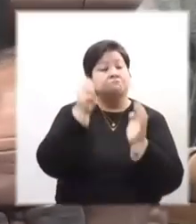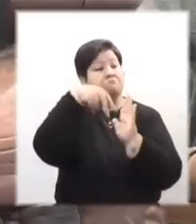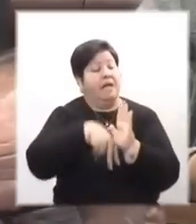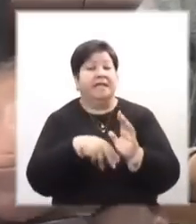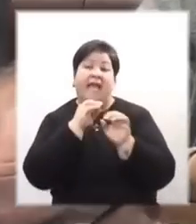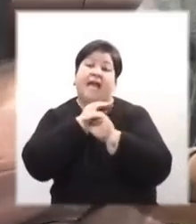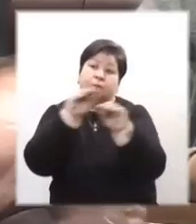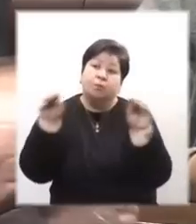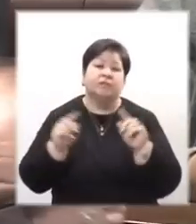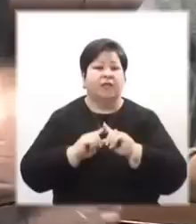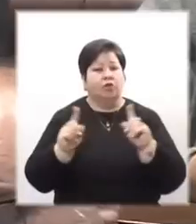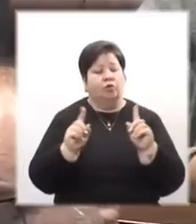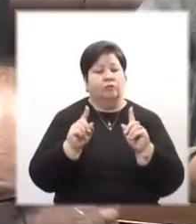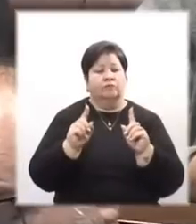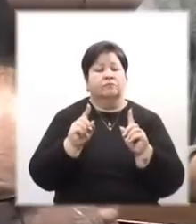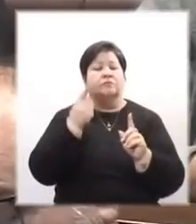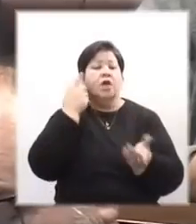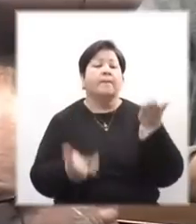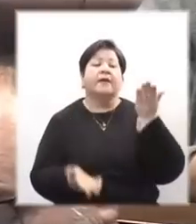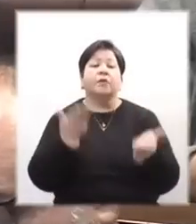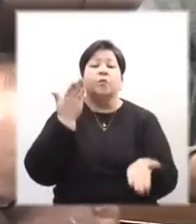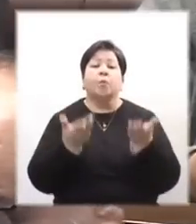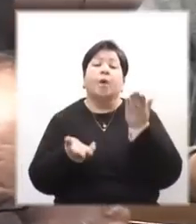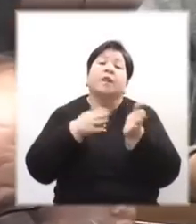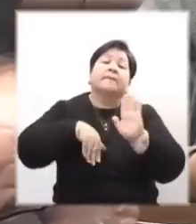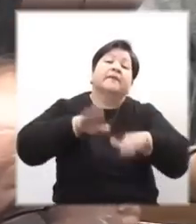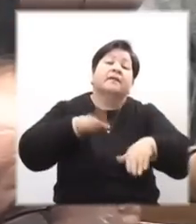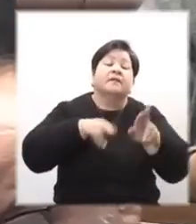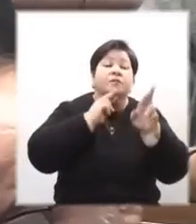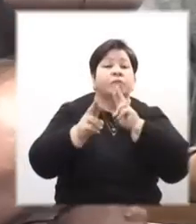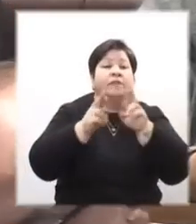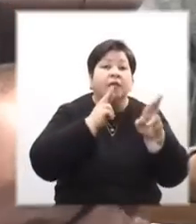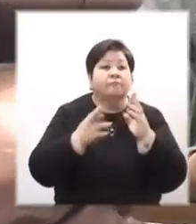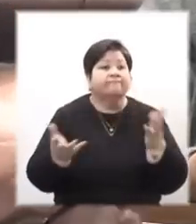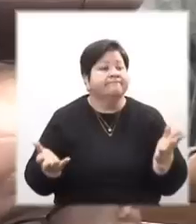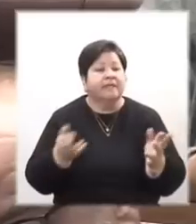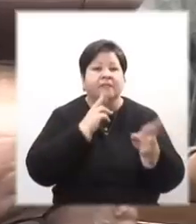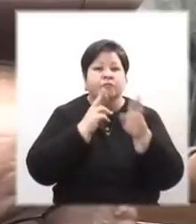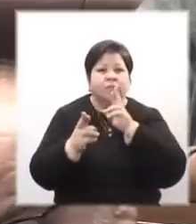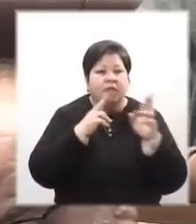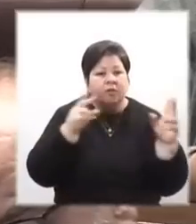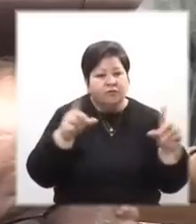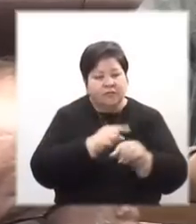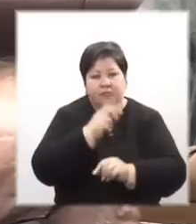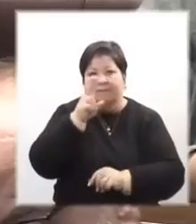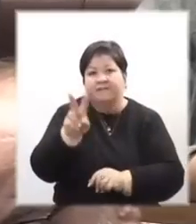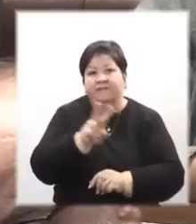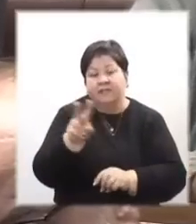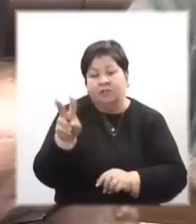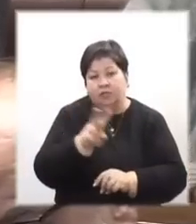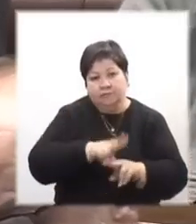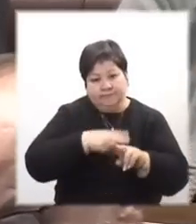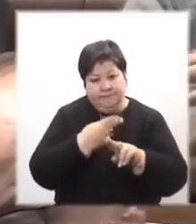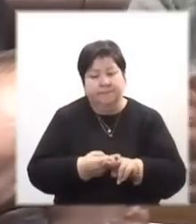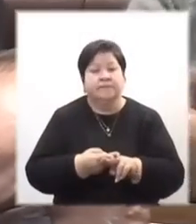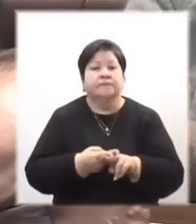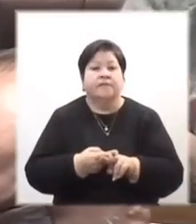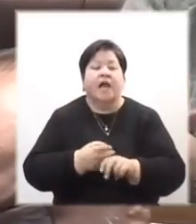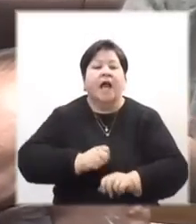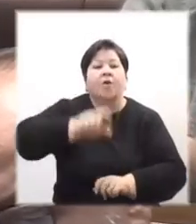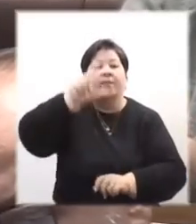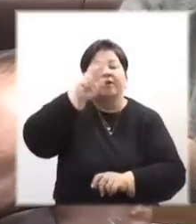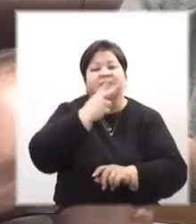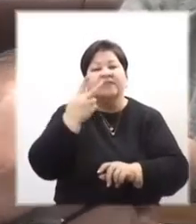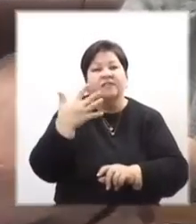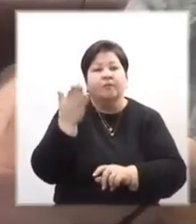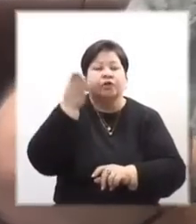no se anuncian, sino que se juzgan en función de los resultados. El resultado del cierre del 2022, reitero, es un aumento